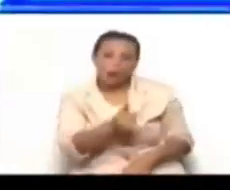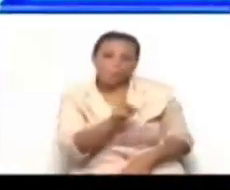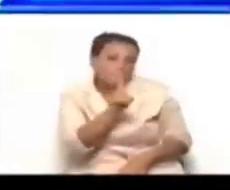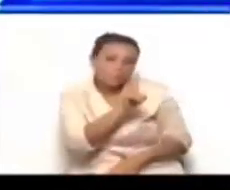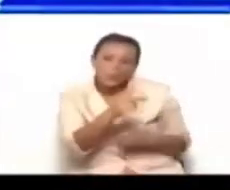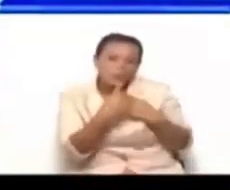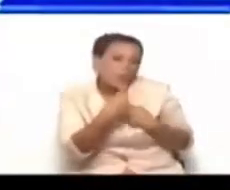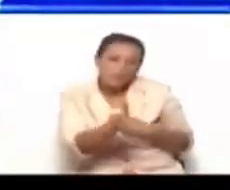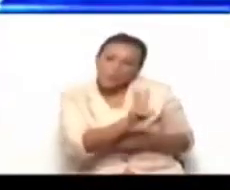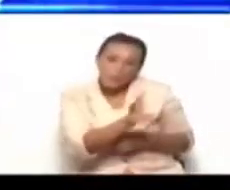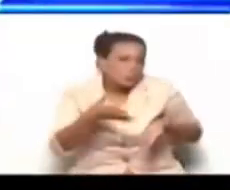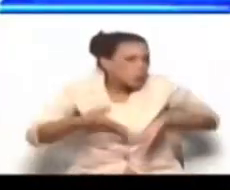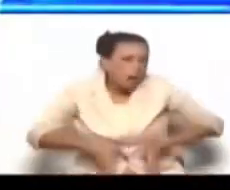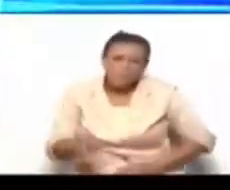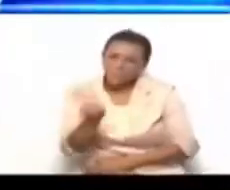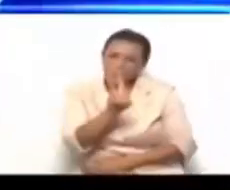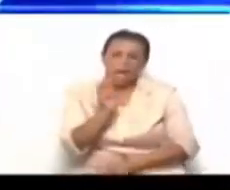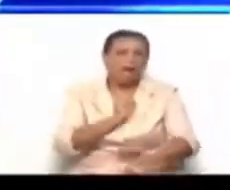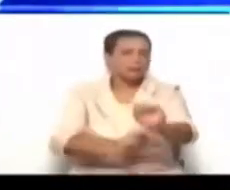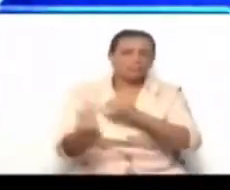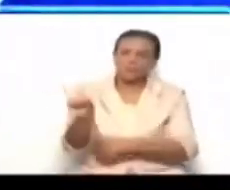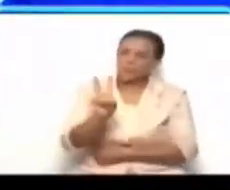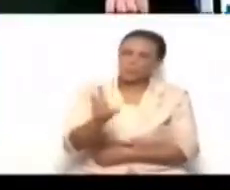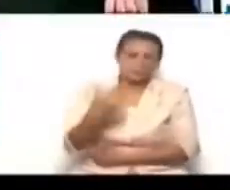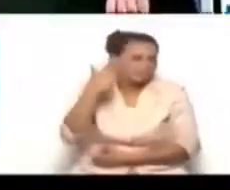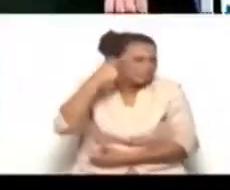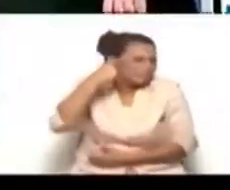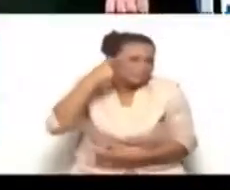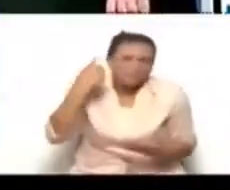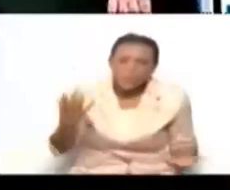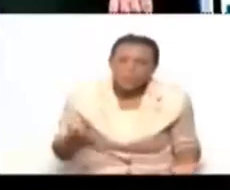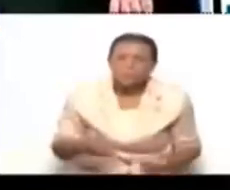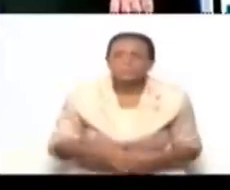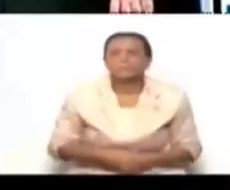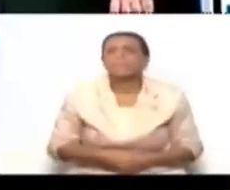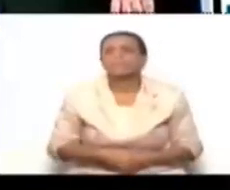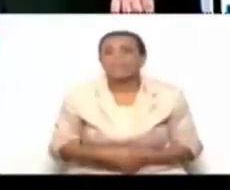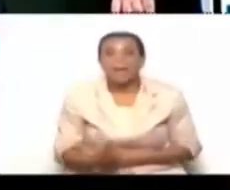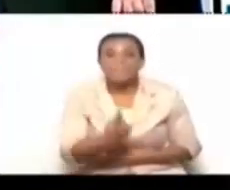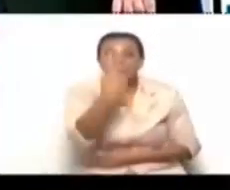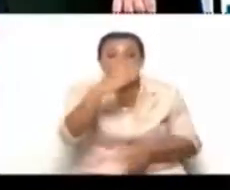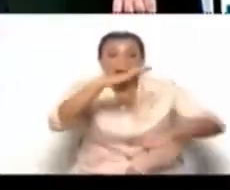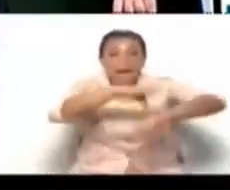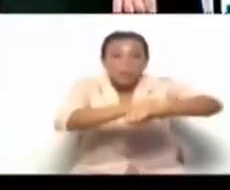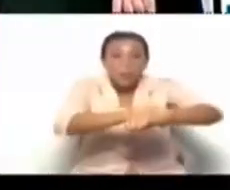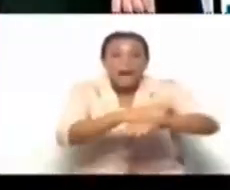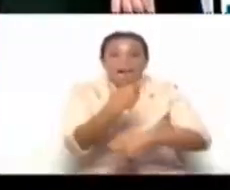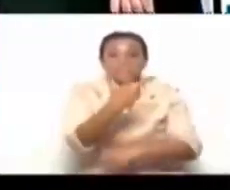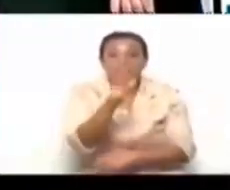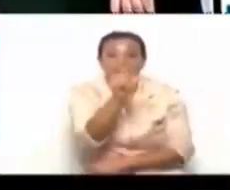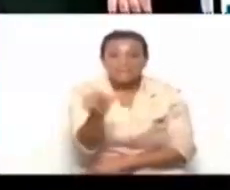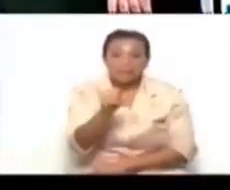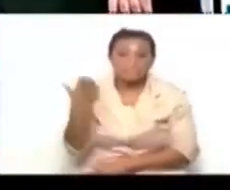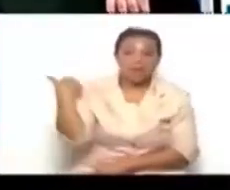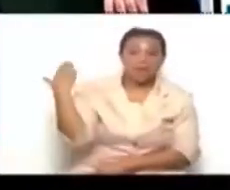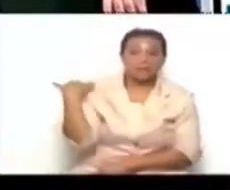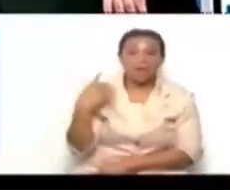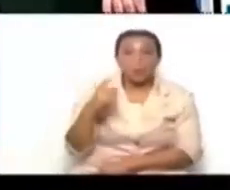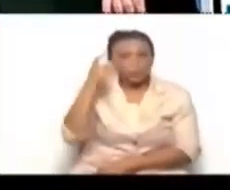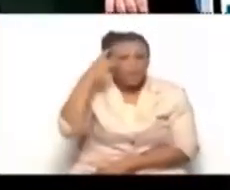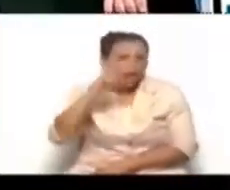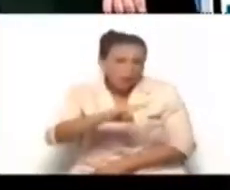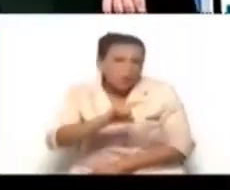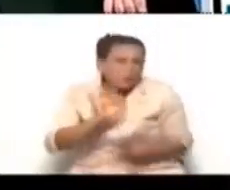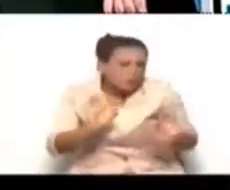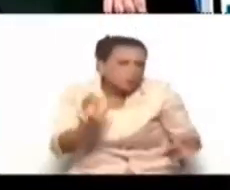venezolano, porque si hay algo antivenezolano es el fascismo. Fue el primer capturado hace 3 semanas, que yo fui un lunes,